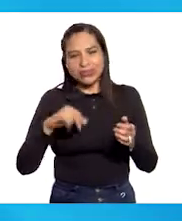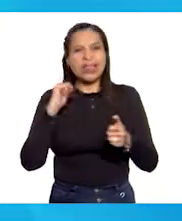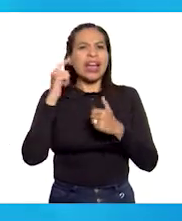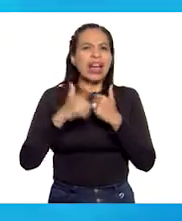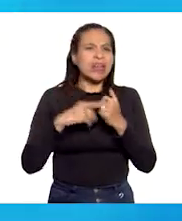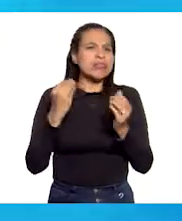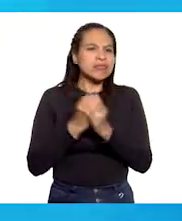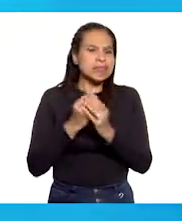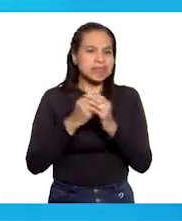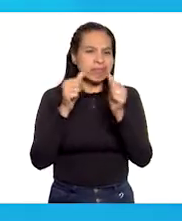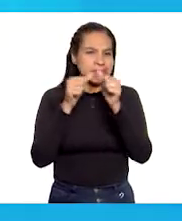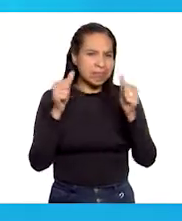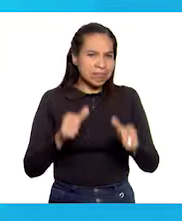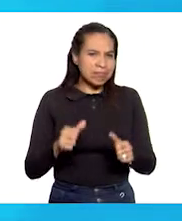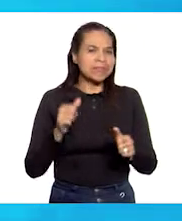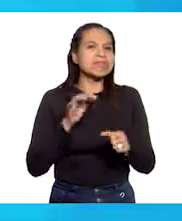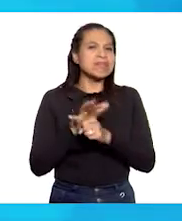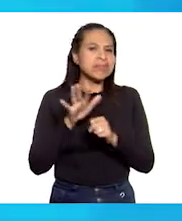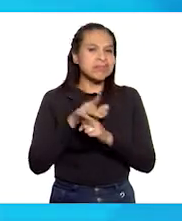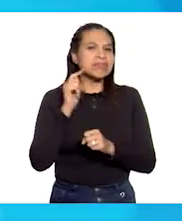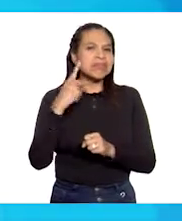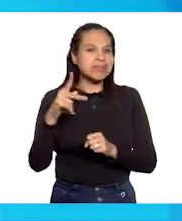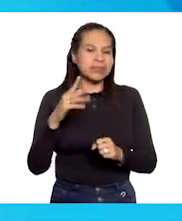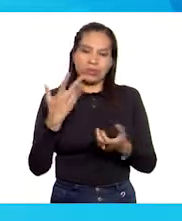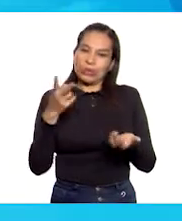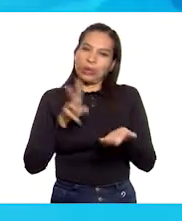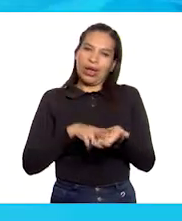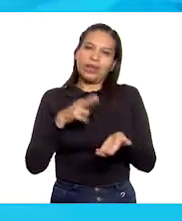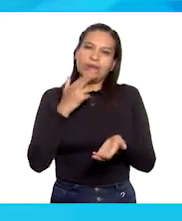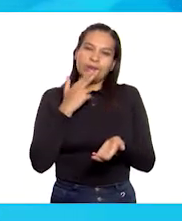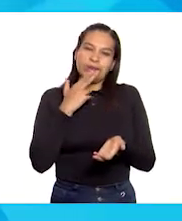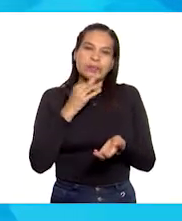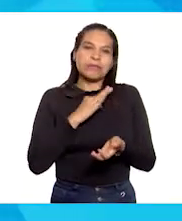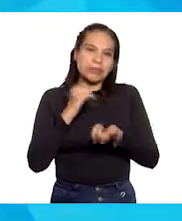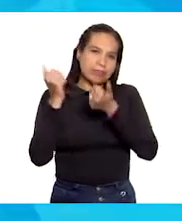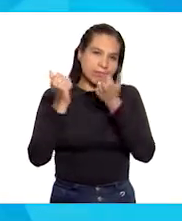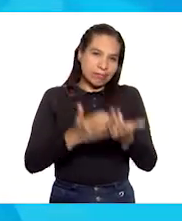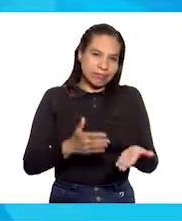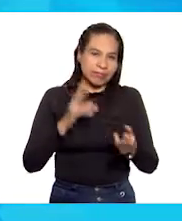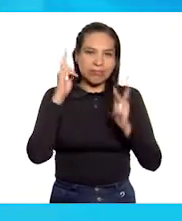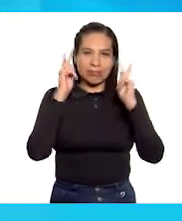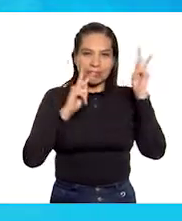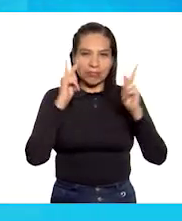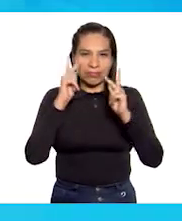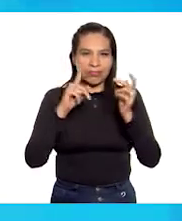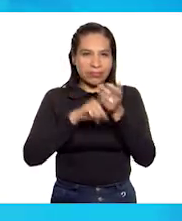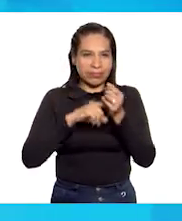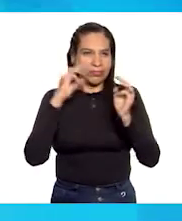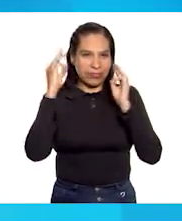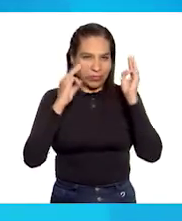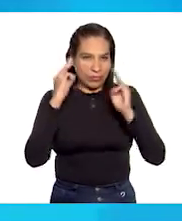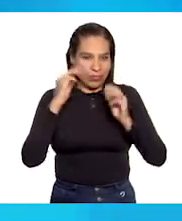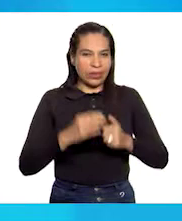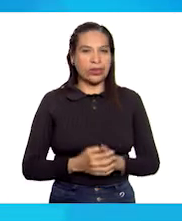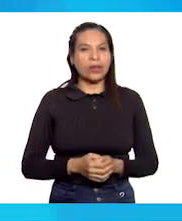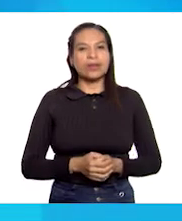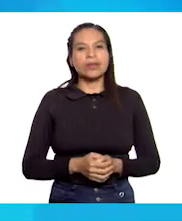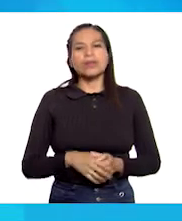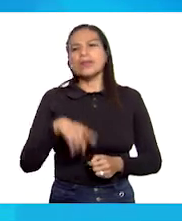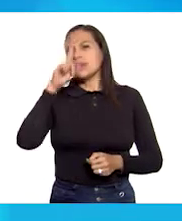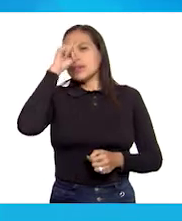otro tipo de arte que pues son de gran valor y se pueden traer y visitar dentro de este museo.